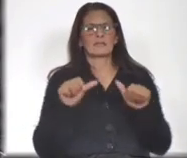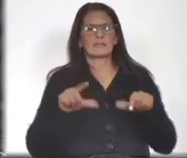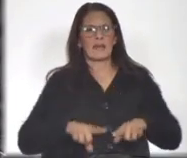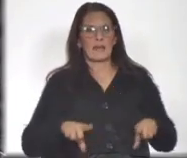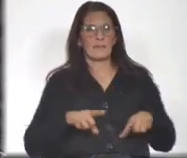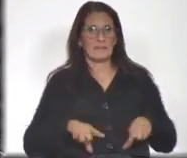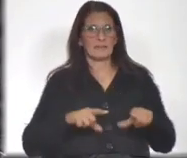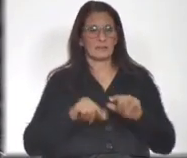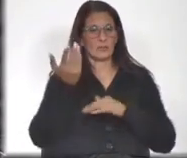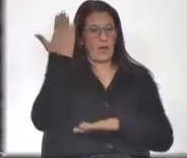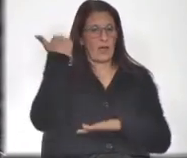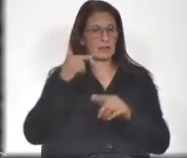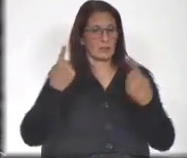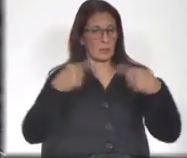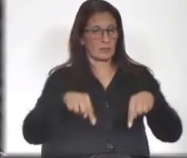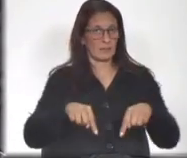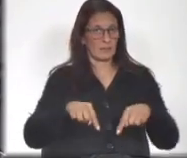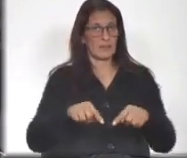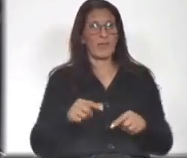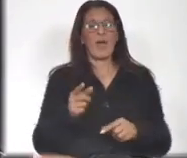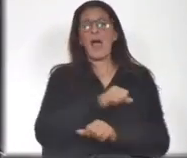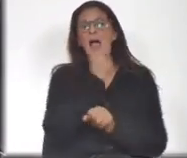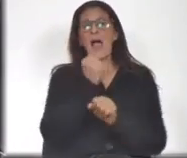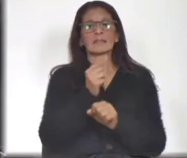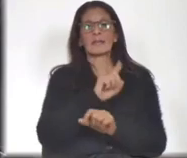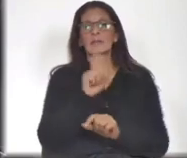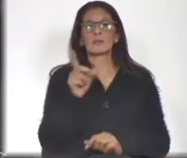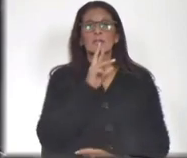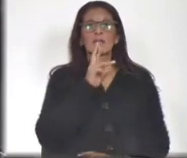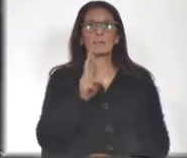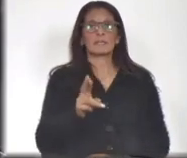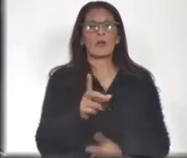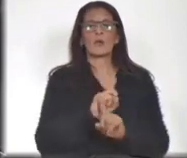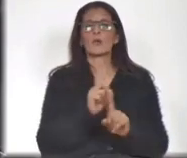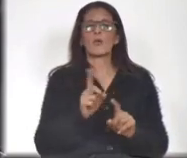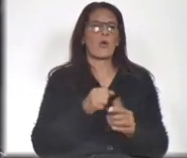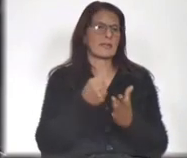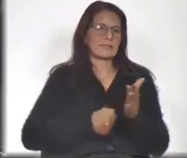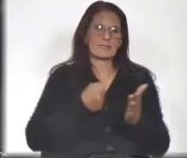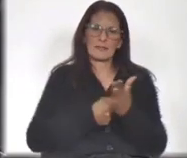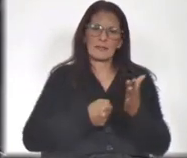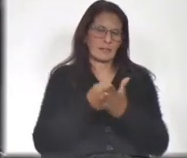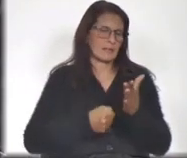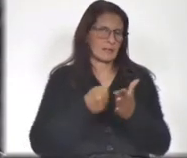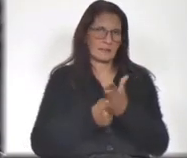cuestión en la interpelación. Y que hasta que no se contestara esa pregunta, no se iba a dejar de insistir.